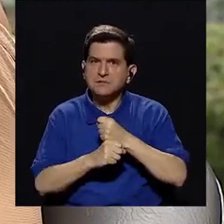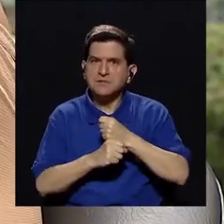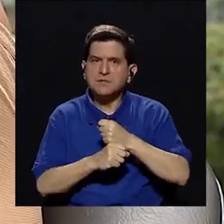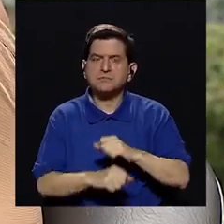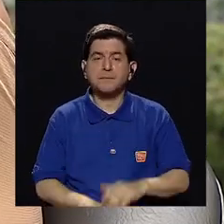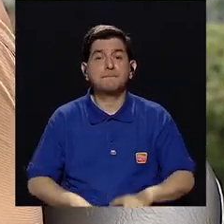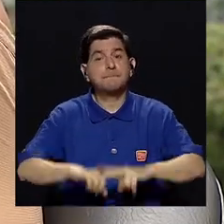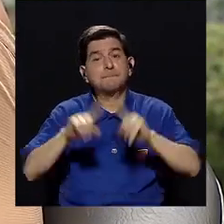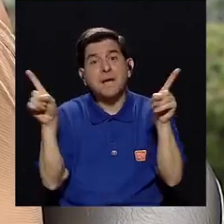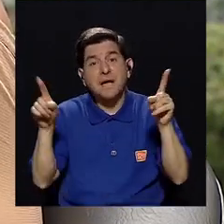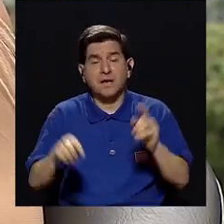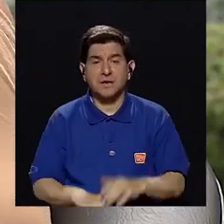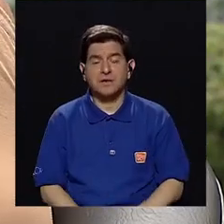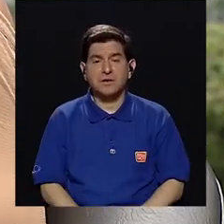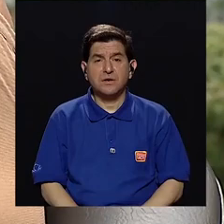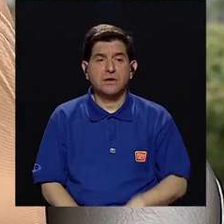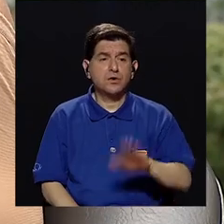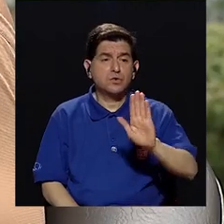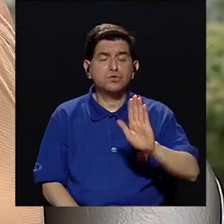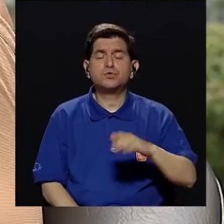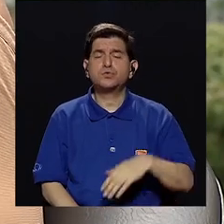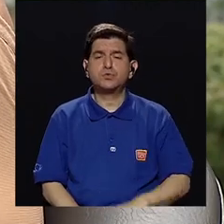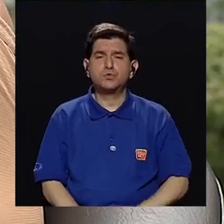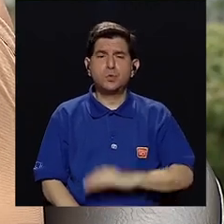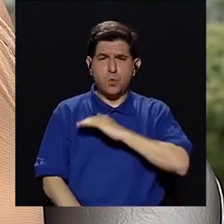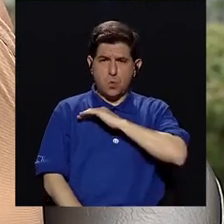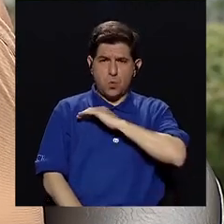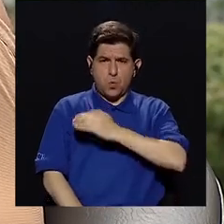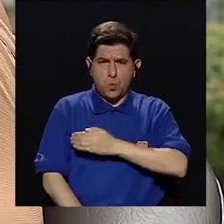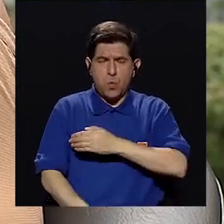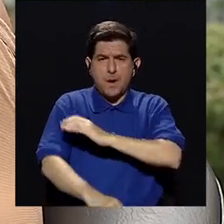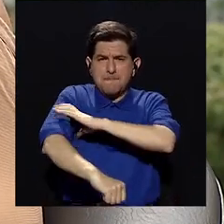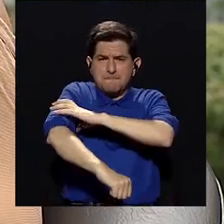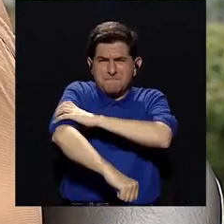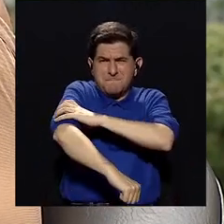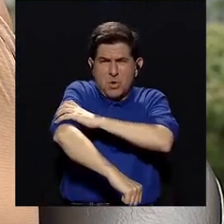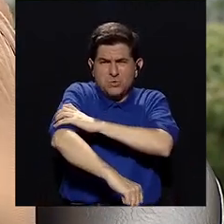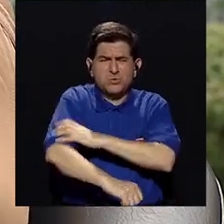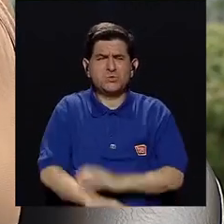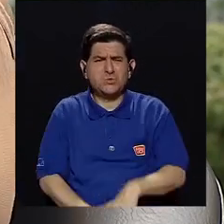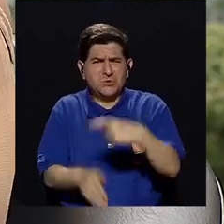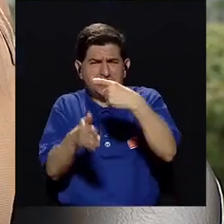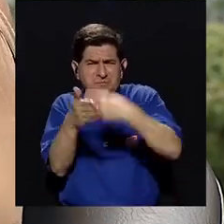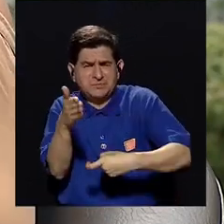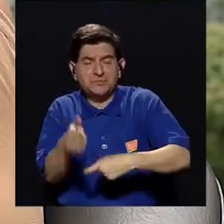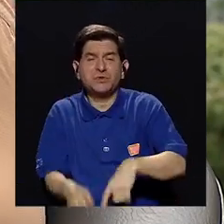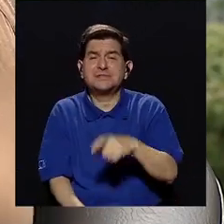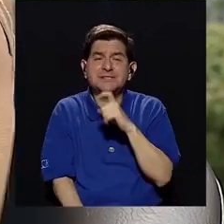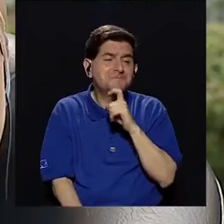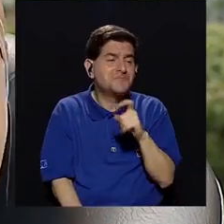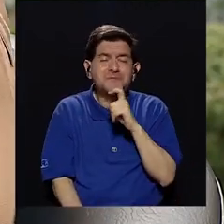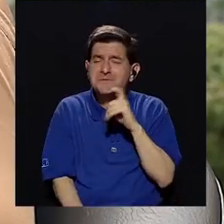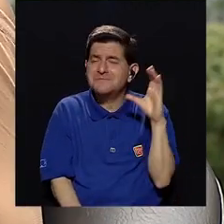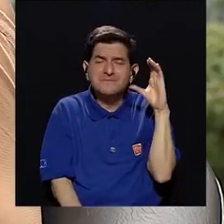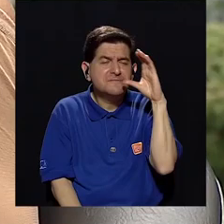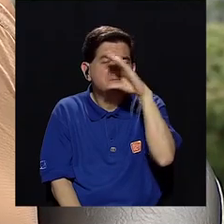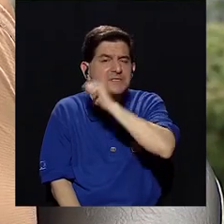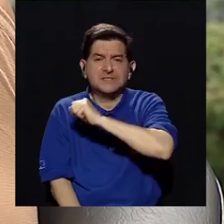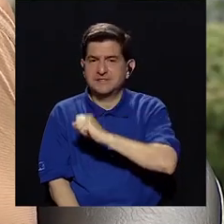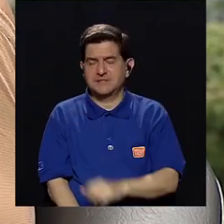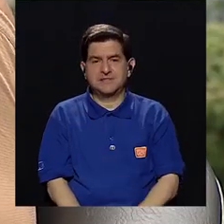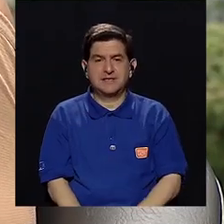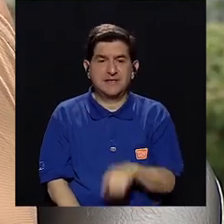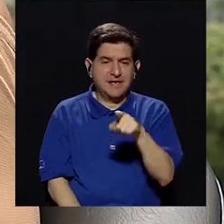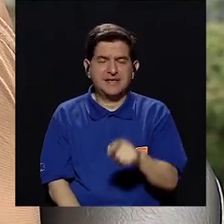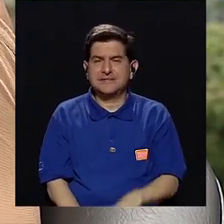autoexamen pero también porque el sus músculos son muy rígidos y entonces eso va a costar detectar verdad